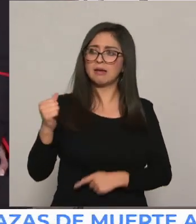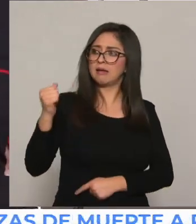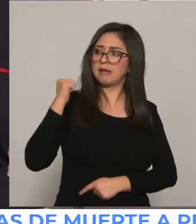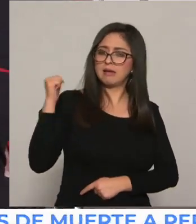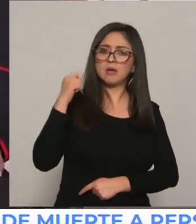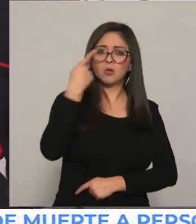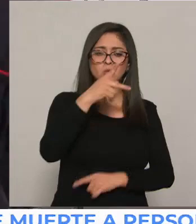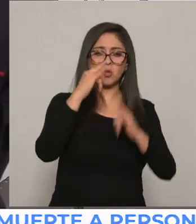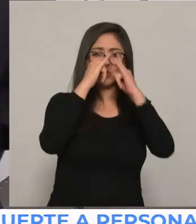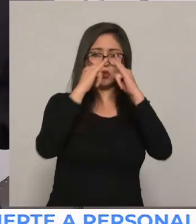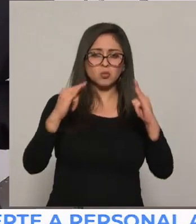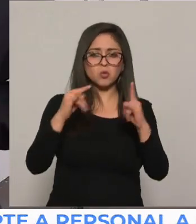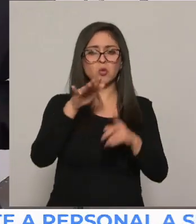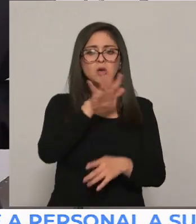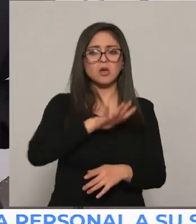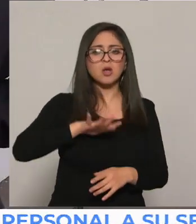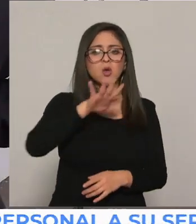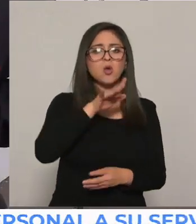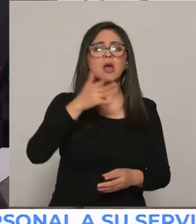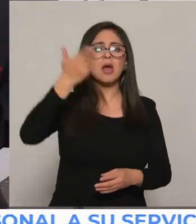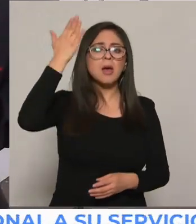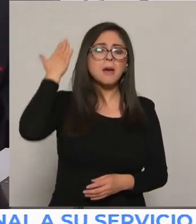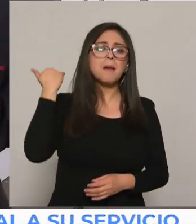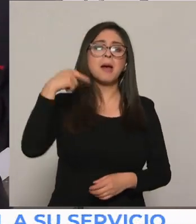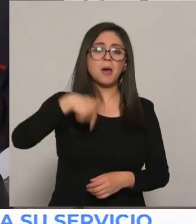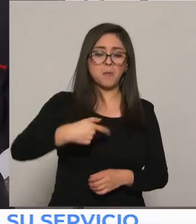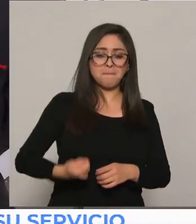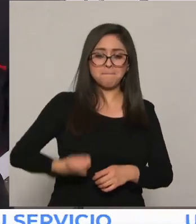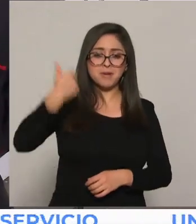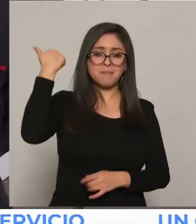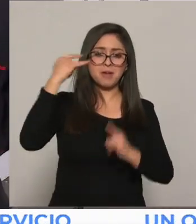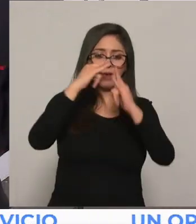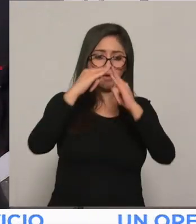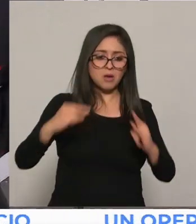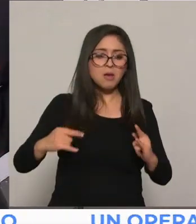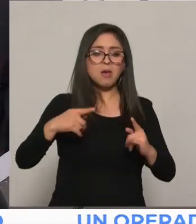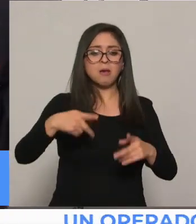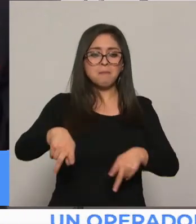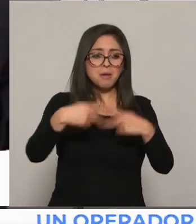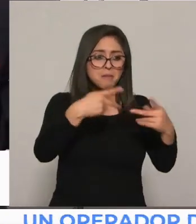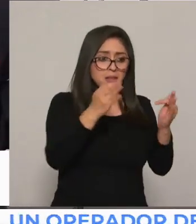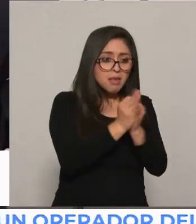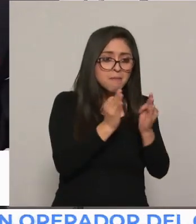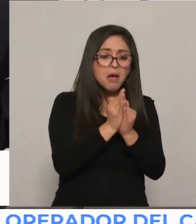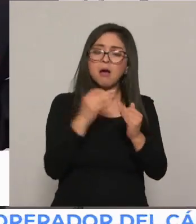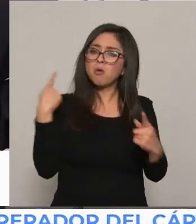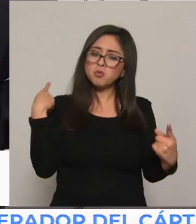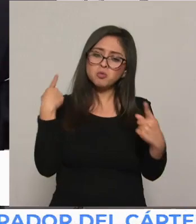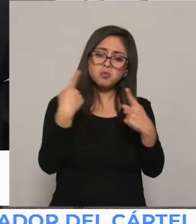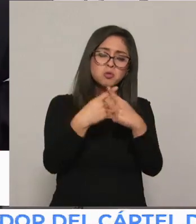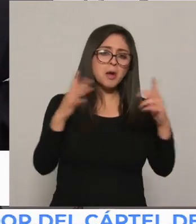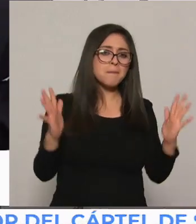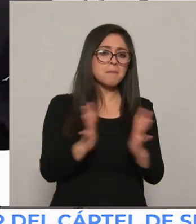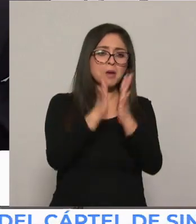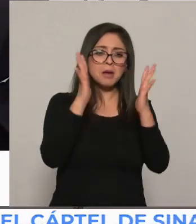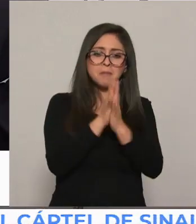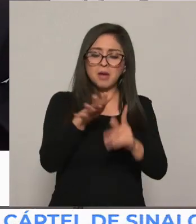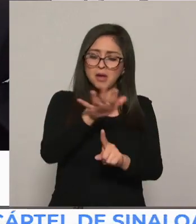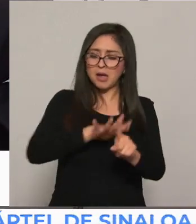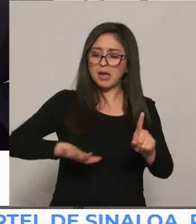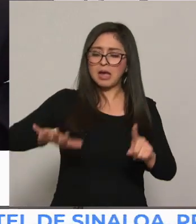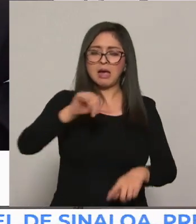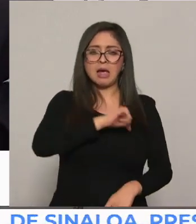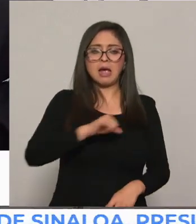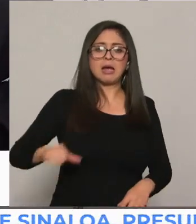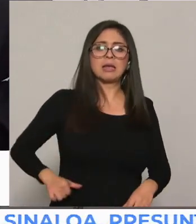nuestras espaldas, se encuentra desde la primera edición de esta feria en la alcaldía Iztapalapa. Ha sido todo un éxito, tienen